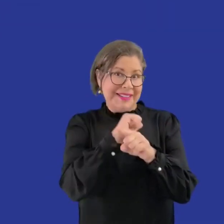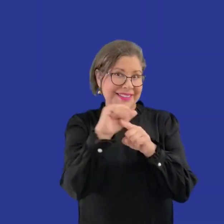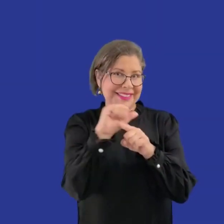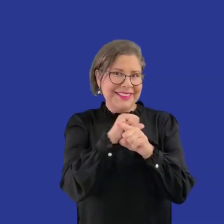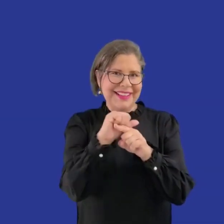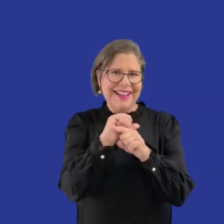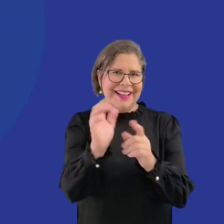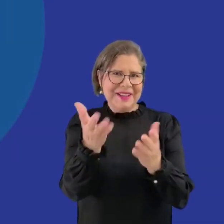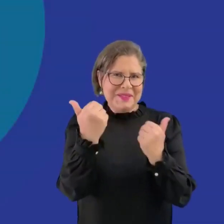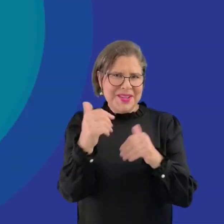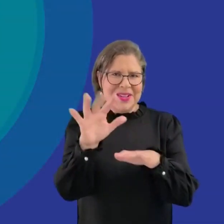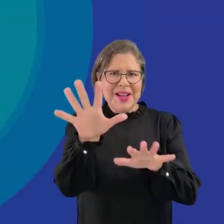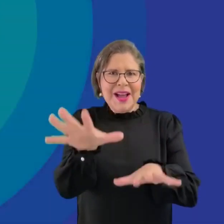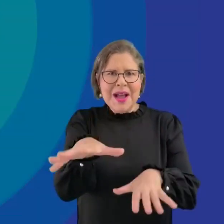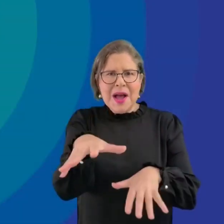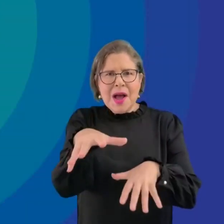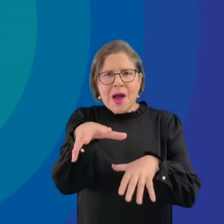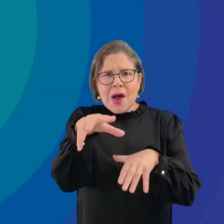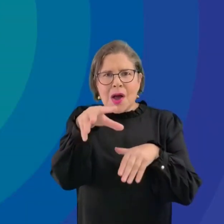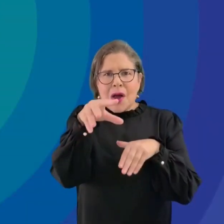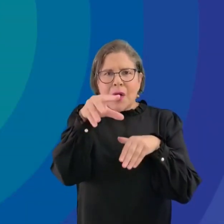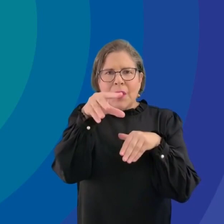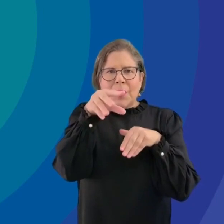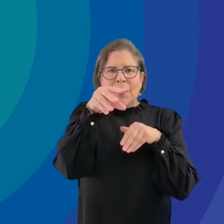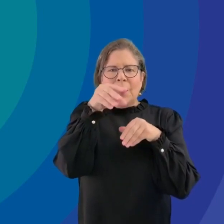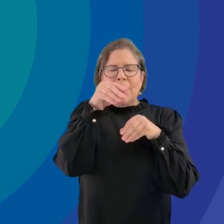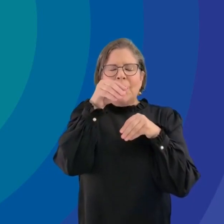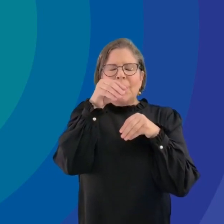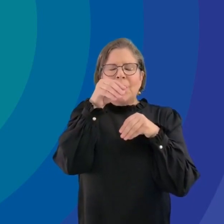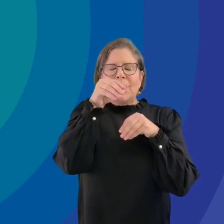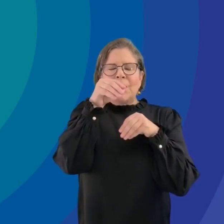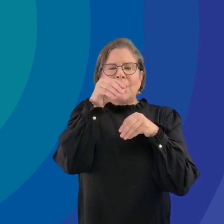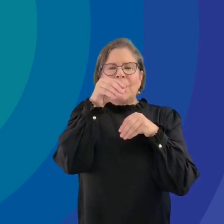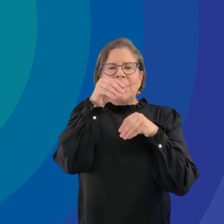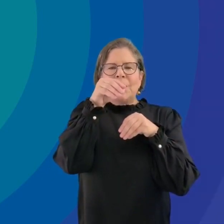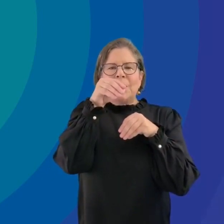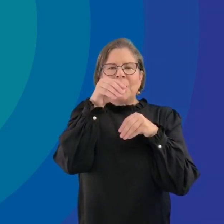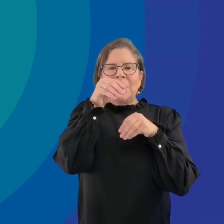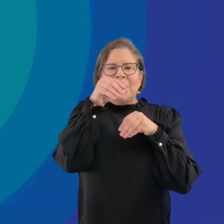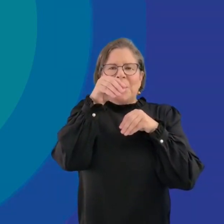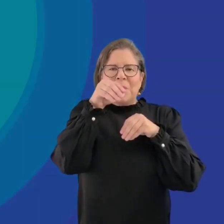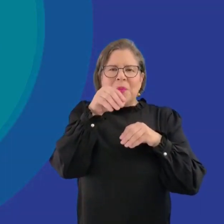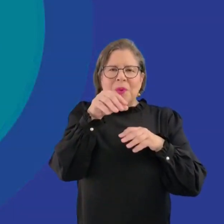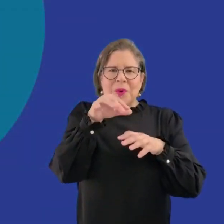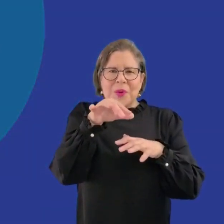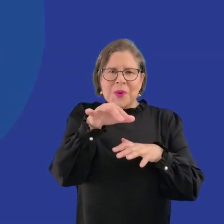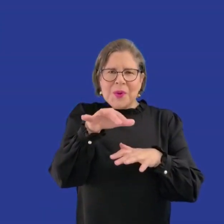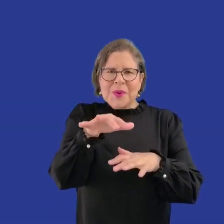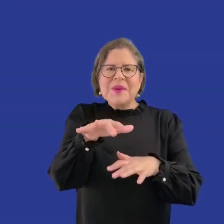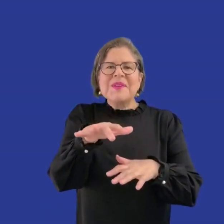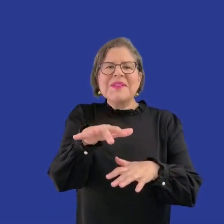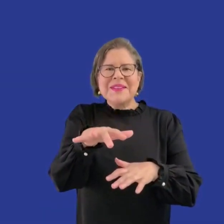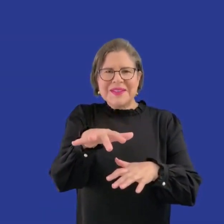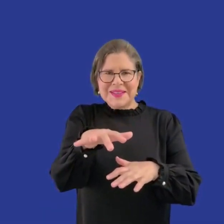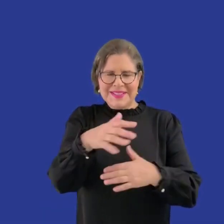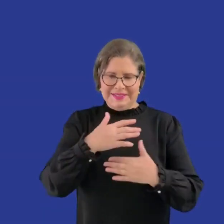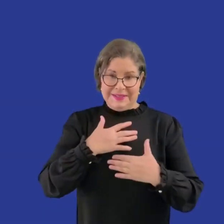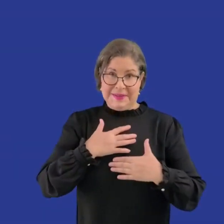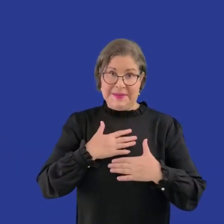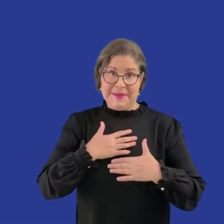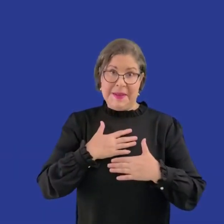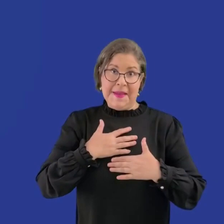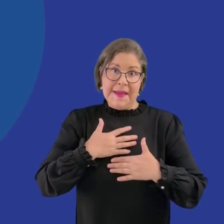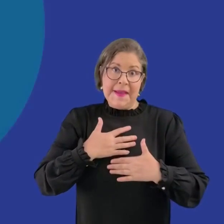esta es parte de la campaña educativa y de servicio público salud mental es plenitud que presenta mediante imágenes y gráficas